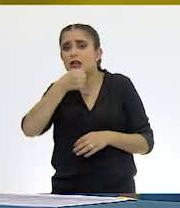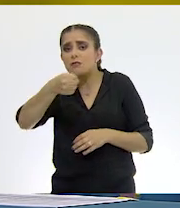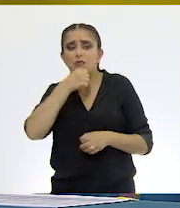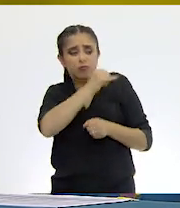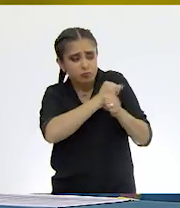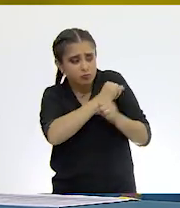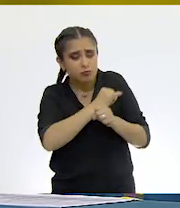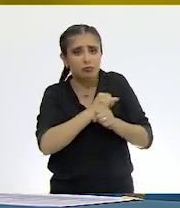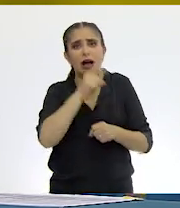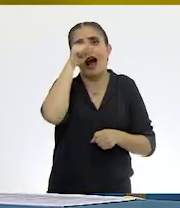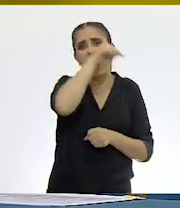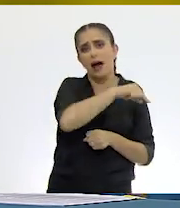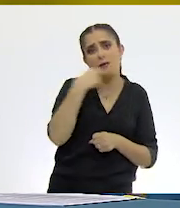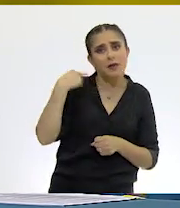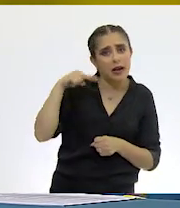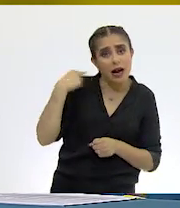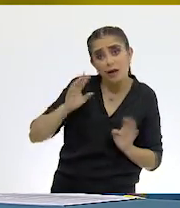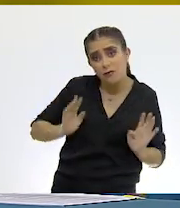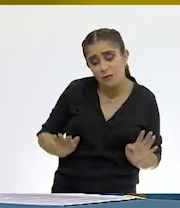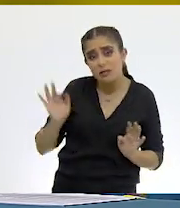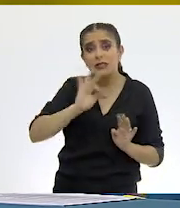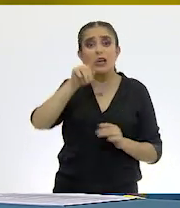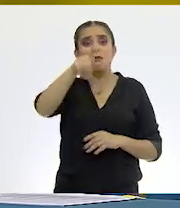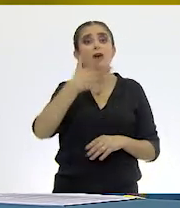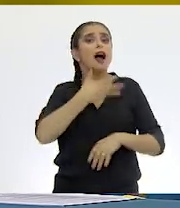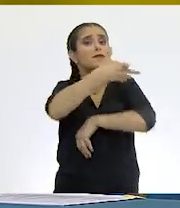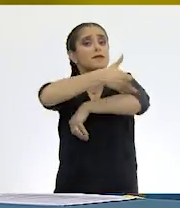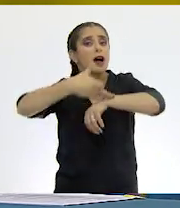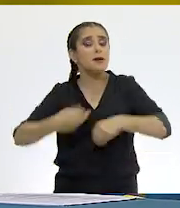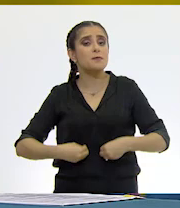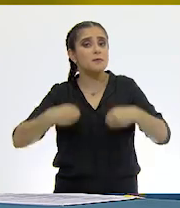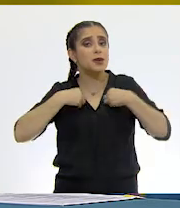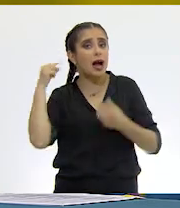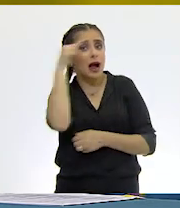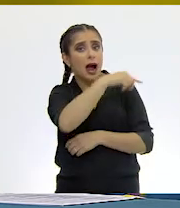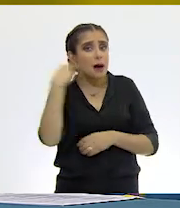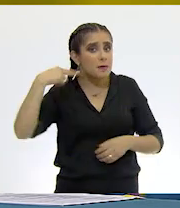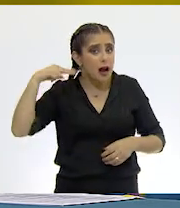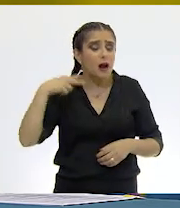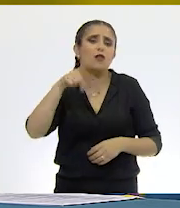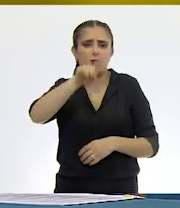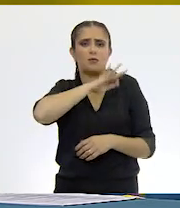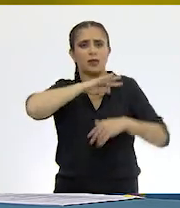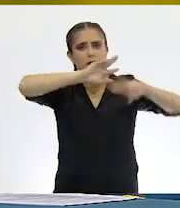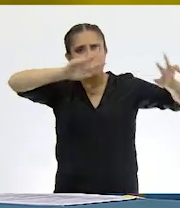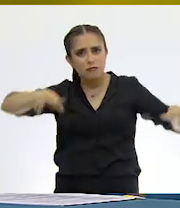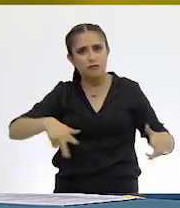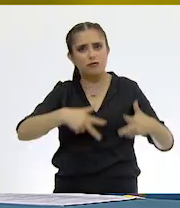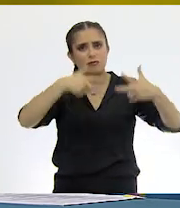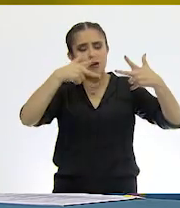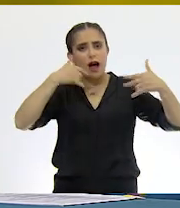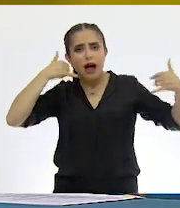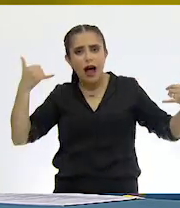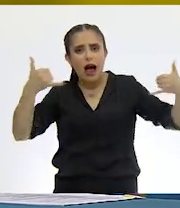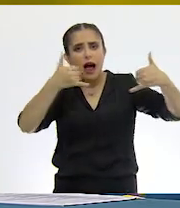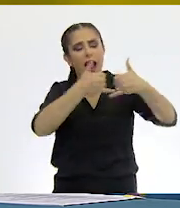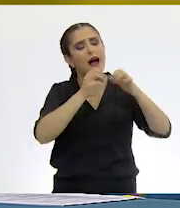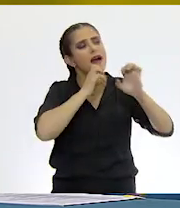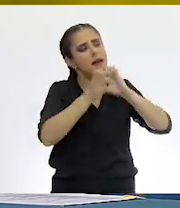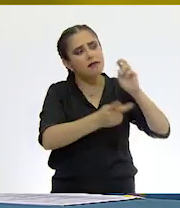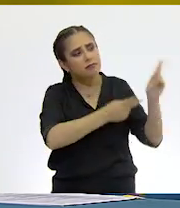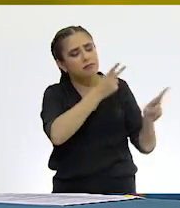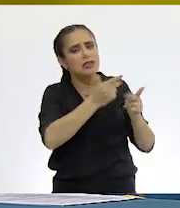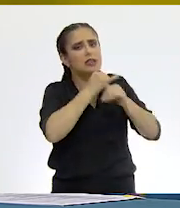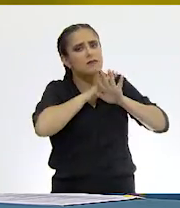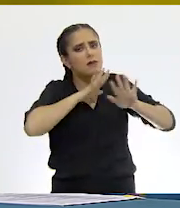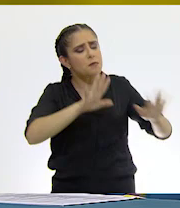válido. Inclusive si tienes familiares también allá, puedes hacer una videollamada, una llamada para preguntarles alguna información